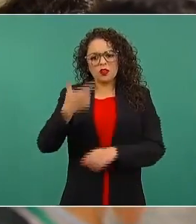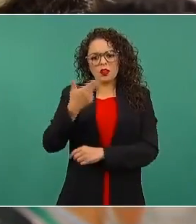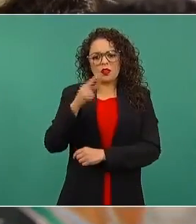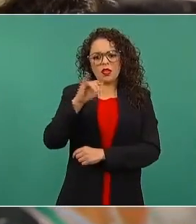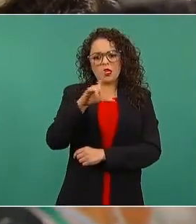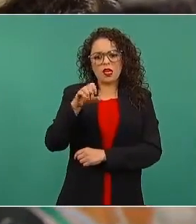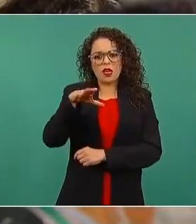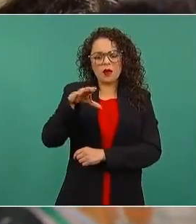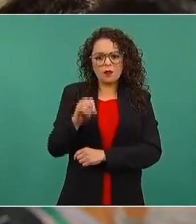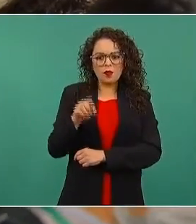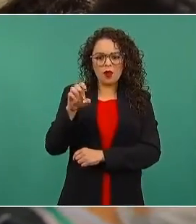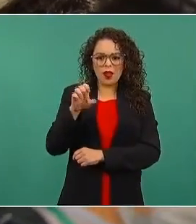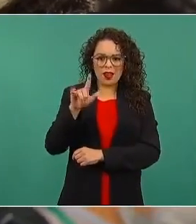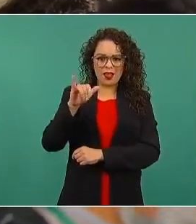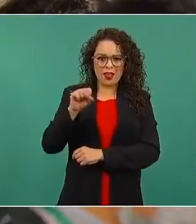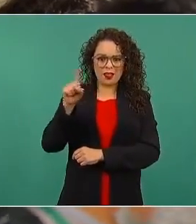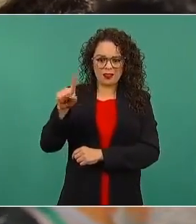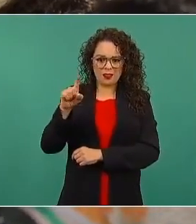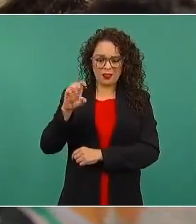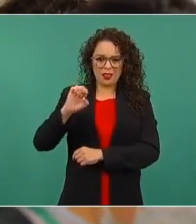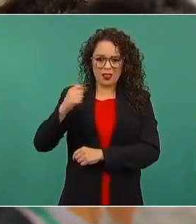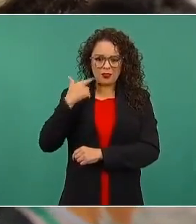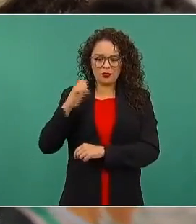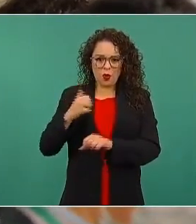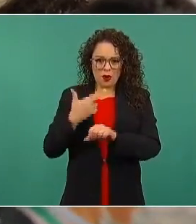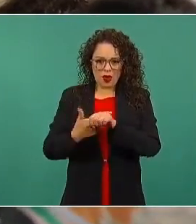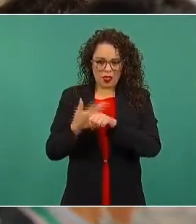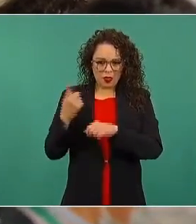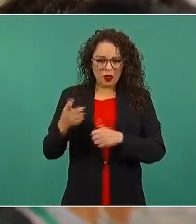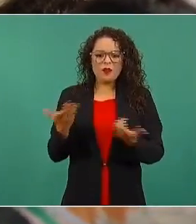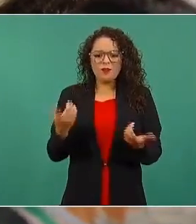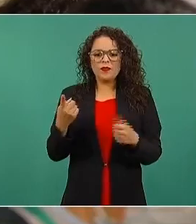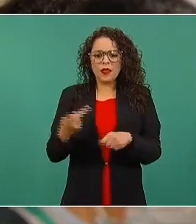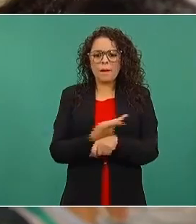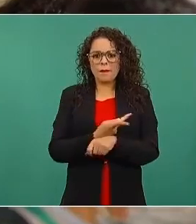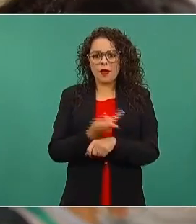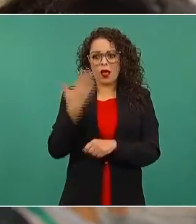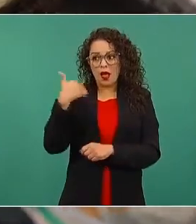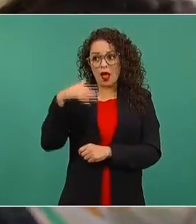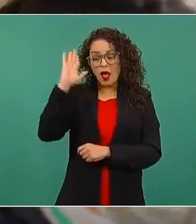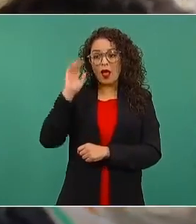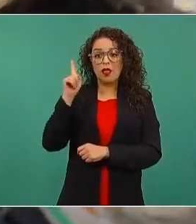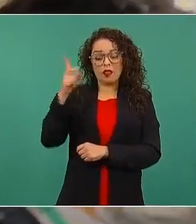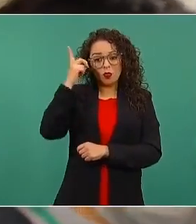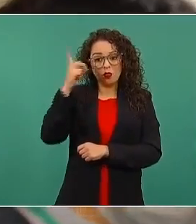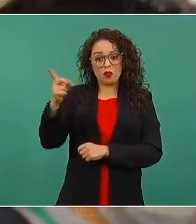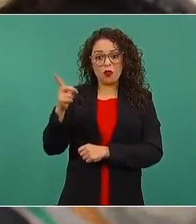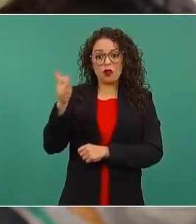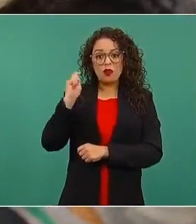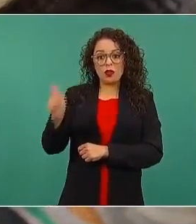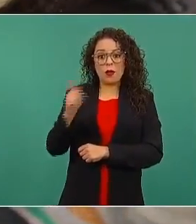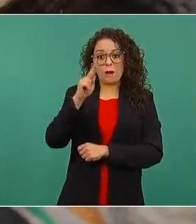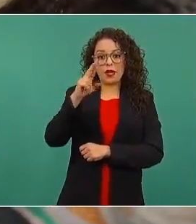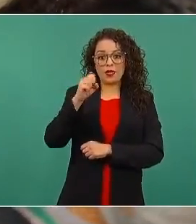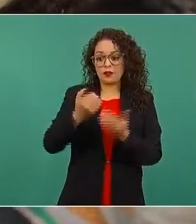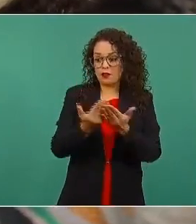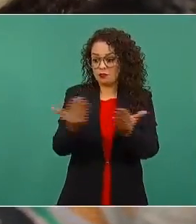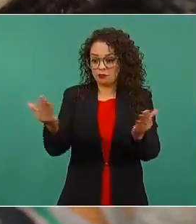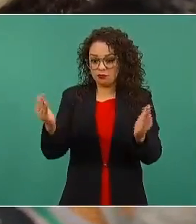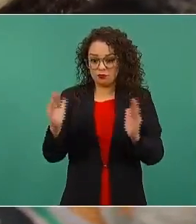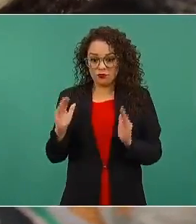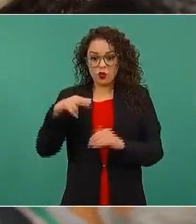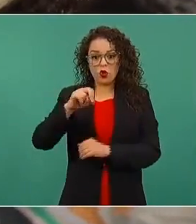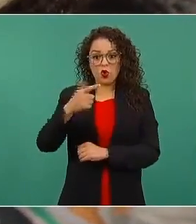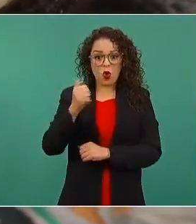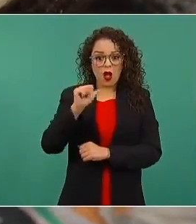exgobernador Guillermo Padres Elías? Y pues sabemos que tuvo una presa, tiene 300 hectáreas de nogal, tiene muchos